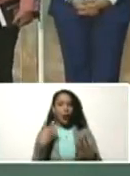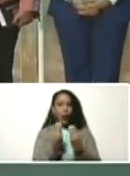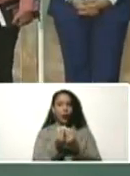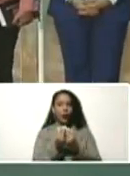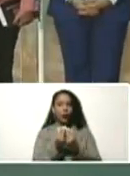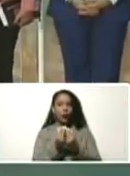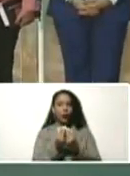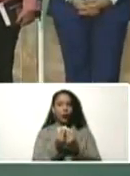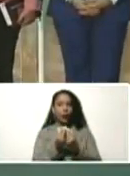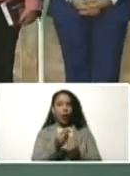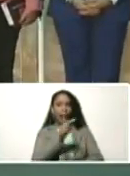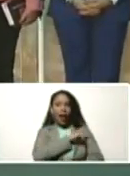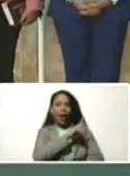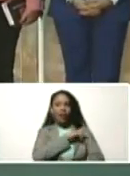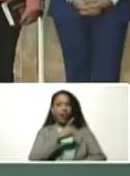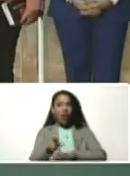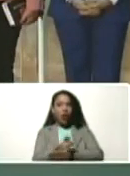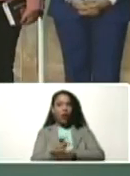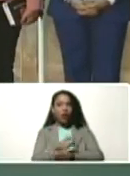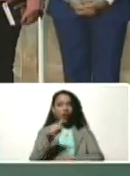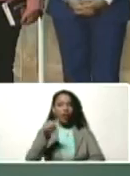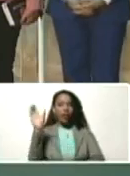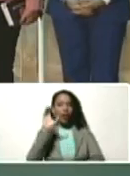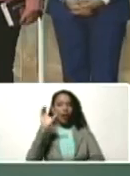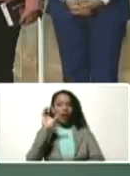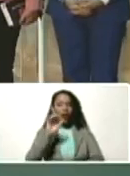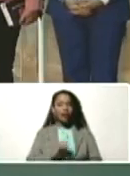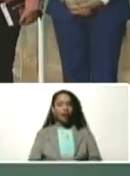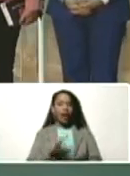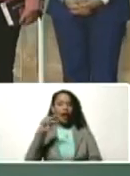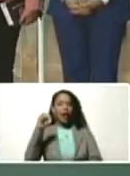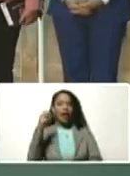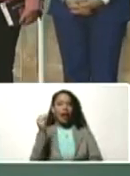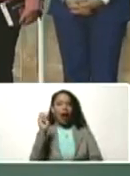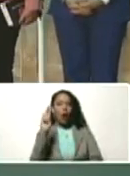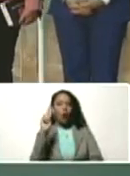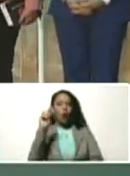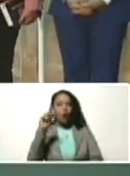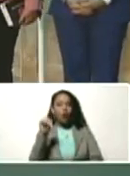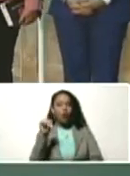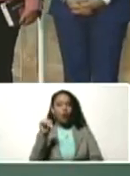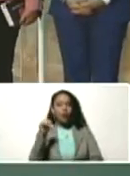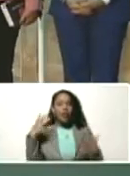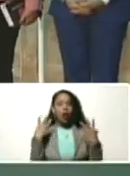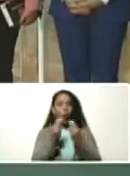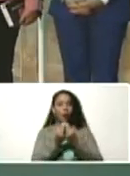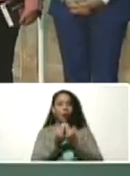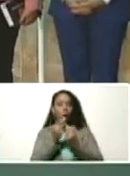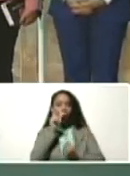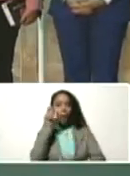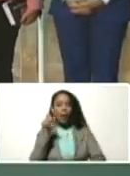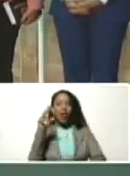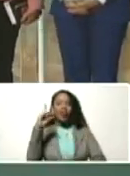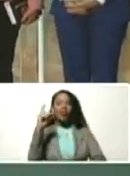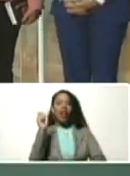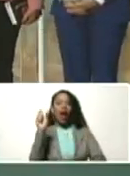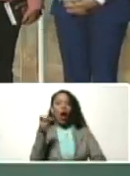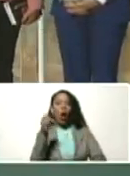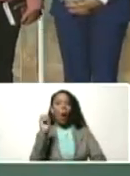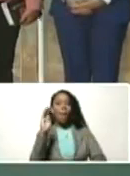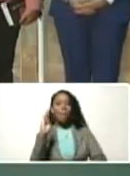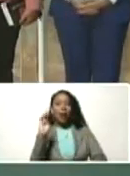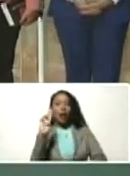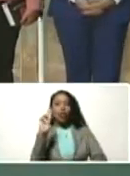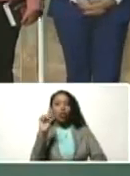nosotros el jefe de gobierno de Caracas, Nahum Fernández, y el compañero Dagoberto